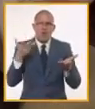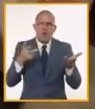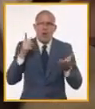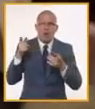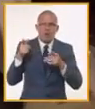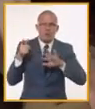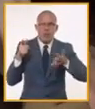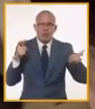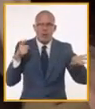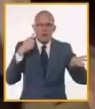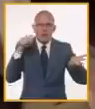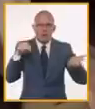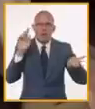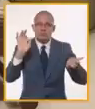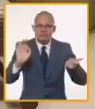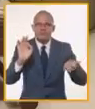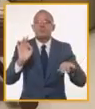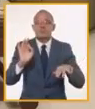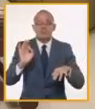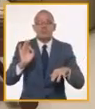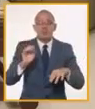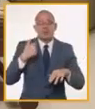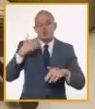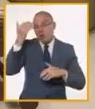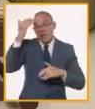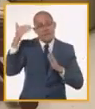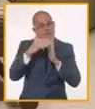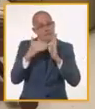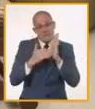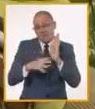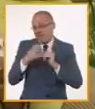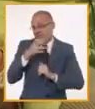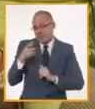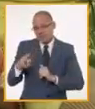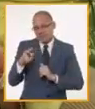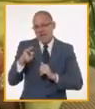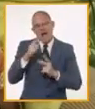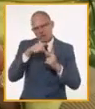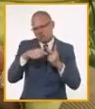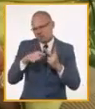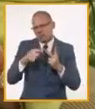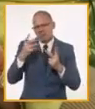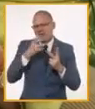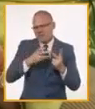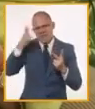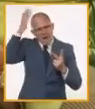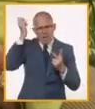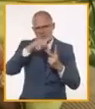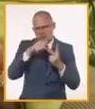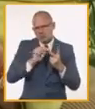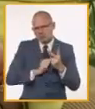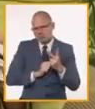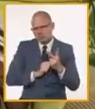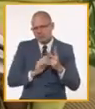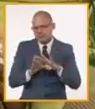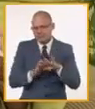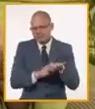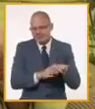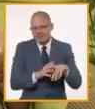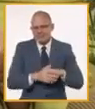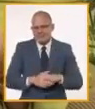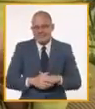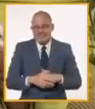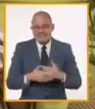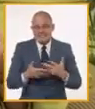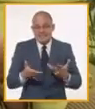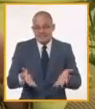Tendría que agradecerle mucho en ese sentido. Claro. Tendría que agradecerle mucho a los dos. Bueno, al final de este paso en